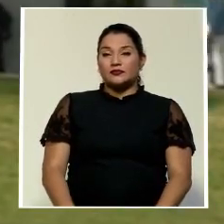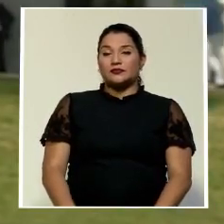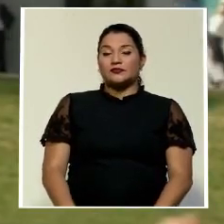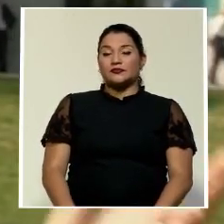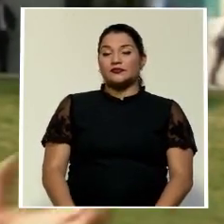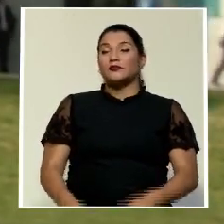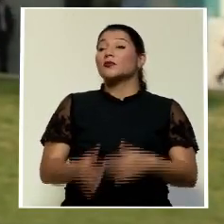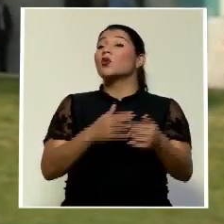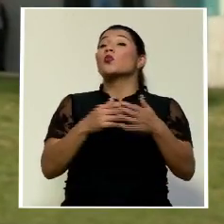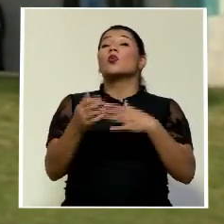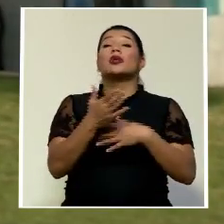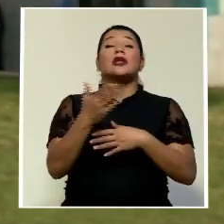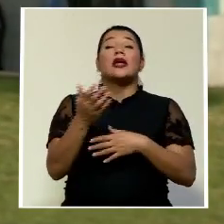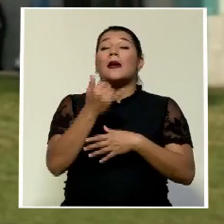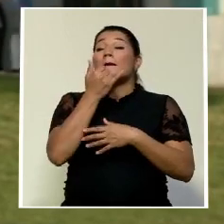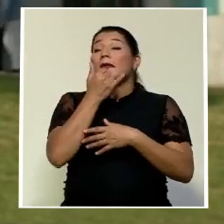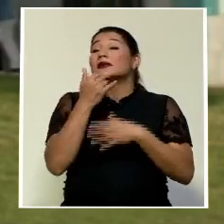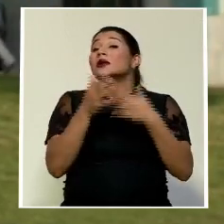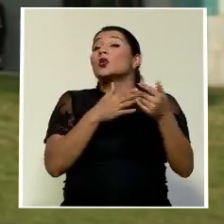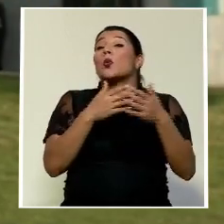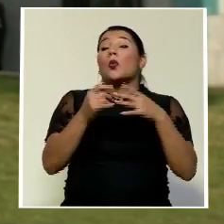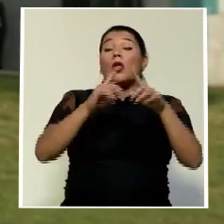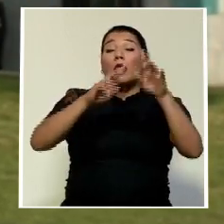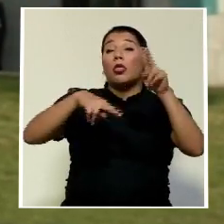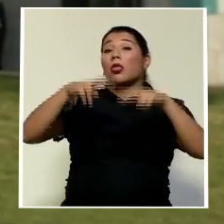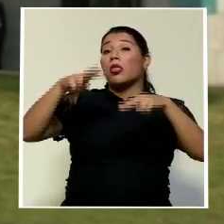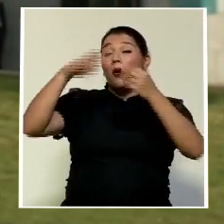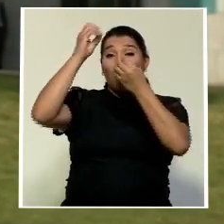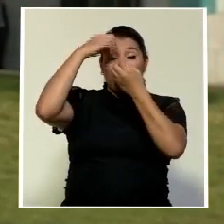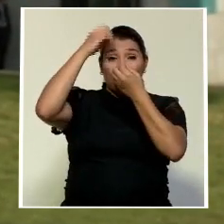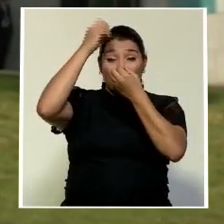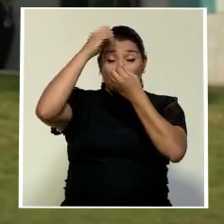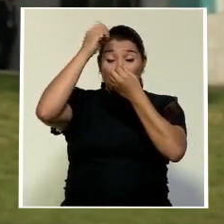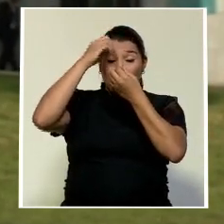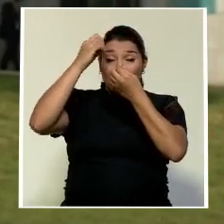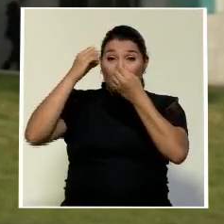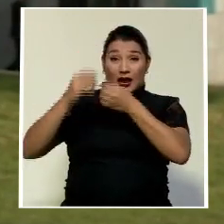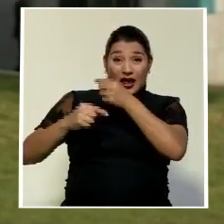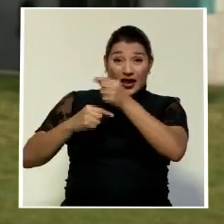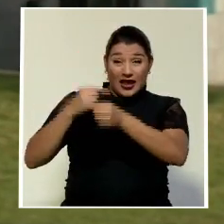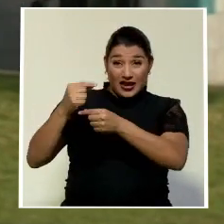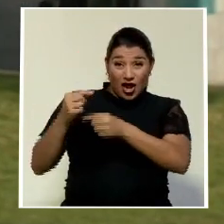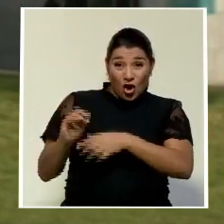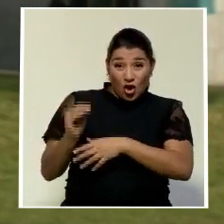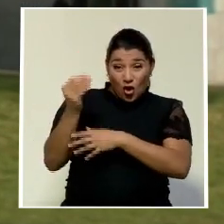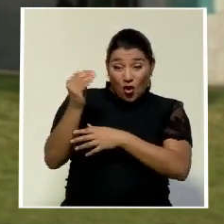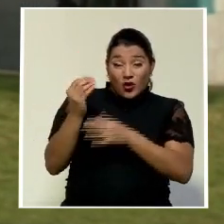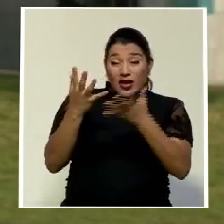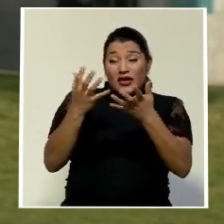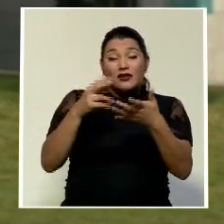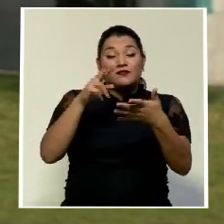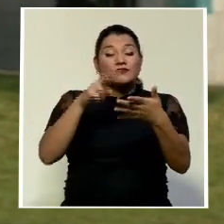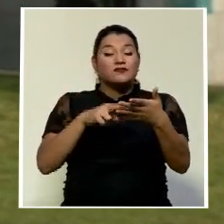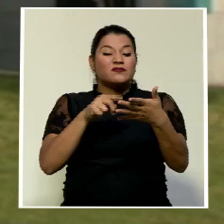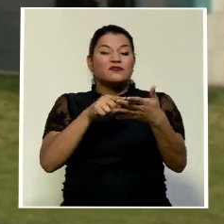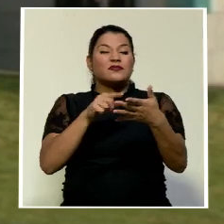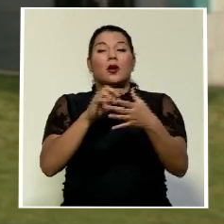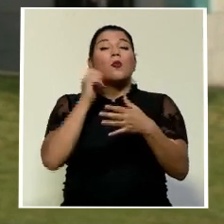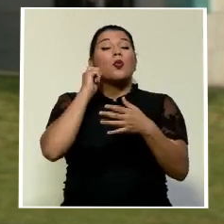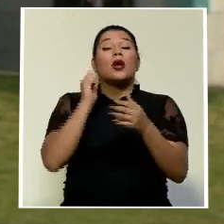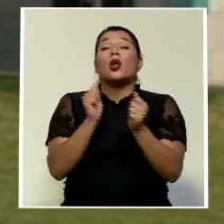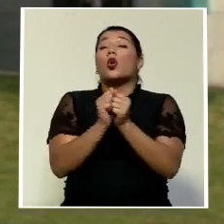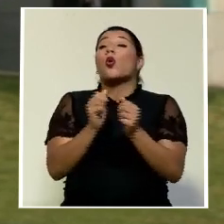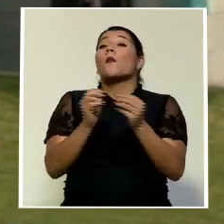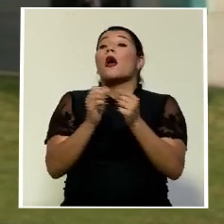Pase lo que pase, y a pesar de la diversidad de opiniones sobre su legado, las generaciones futuras leerán sobre una de las mujeres más poderosas del